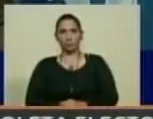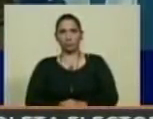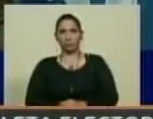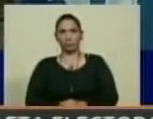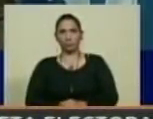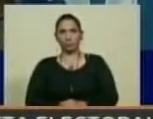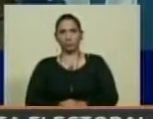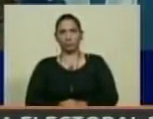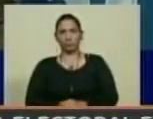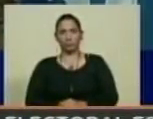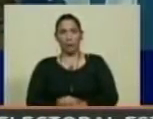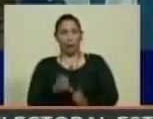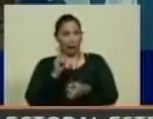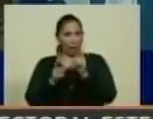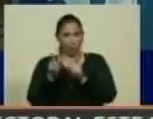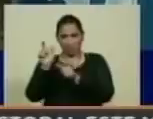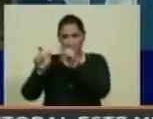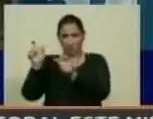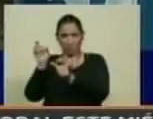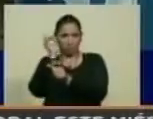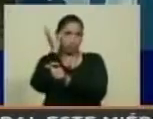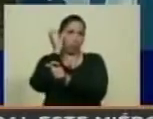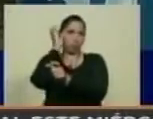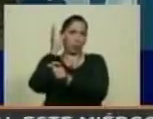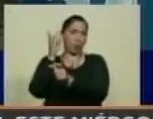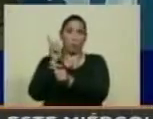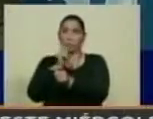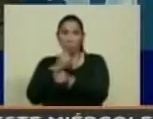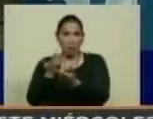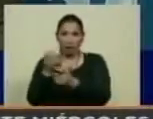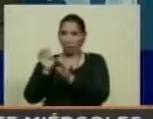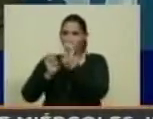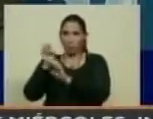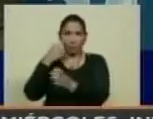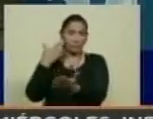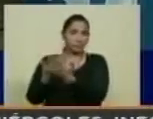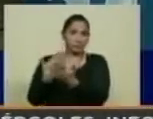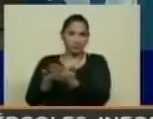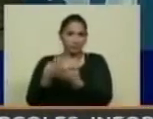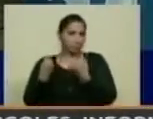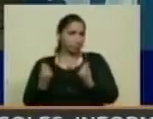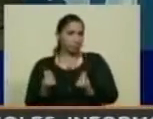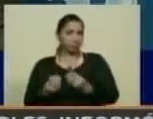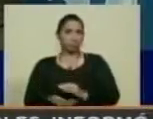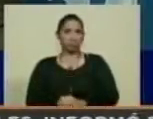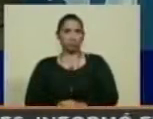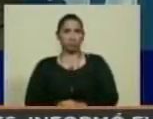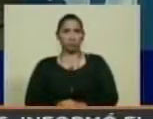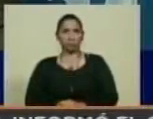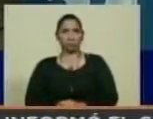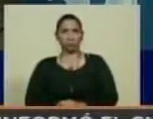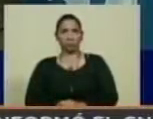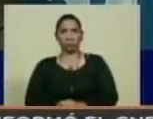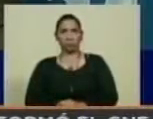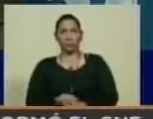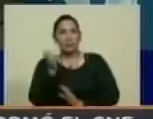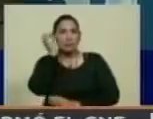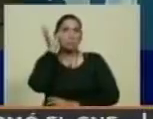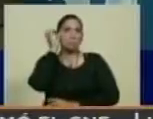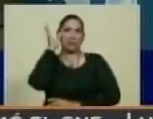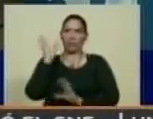Aquellos que inventando sin tener experticia, sin tener los elementos criminalísticos a mano, sino